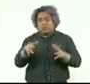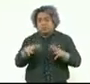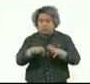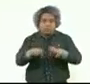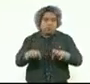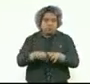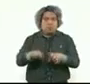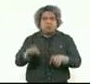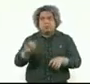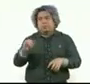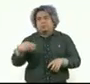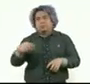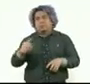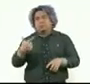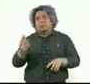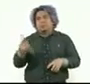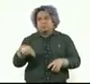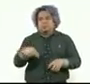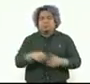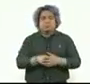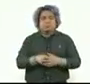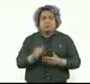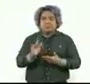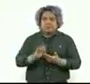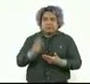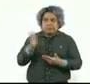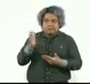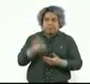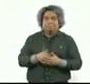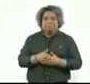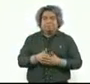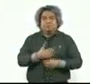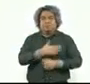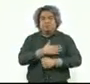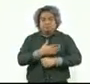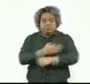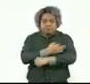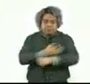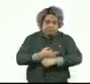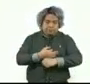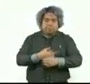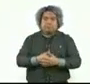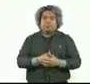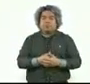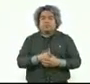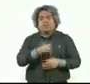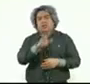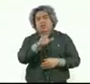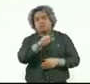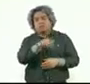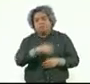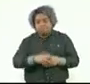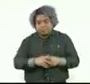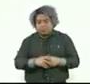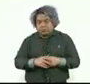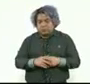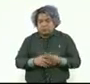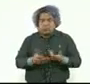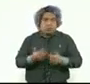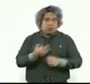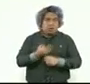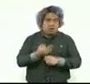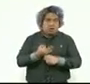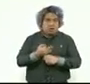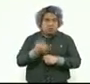Gracias, buenas tardes. El hecho de tener en estos